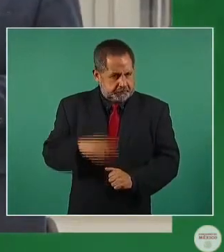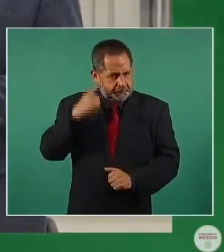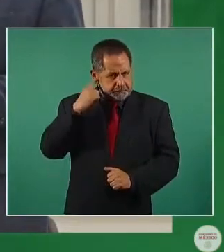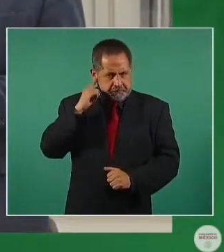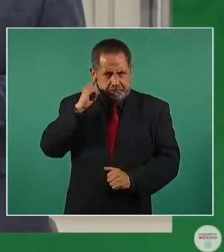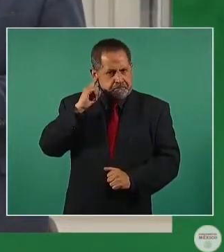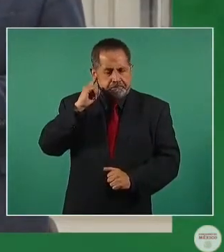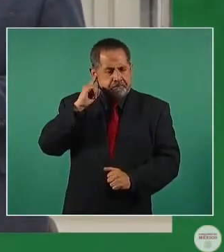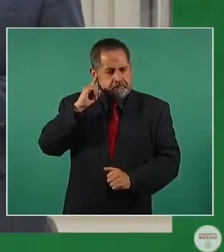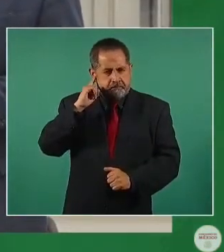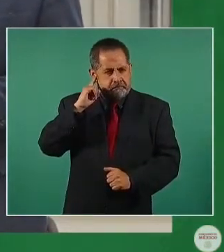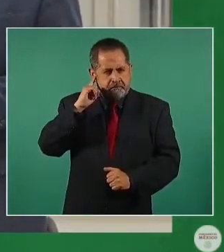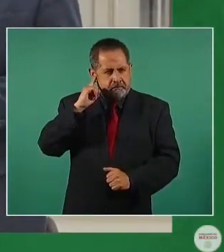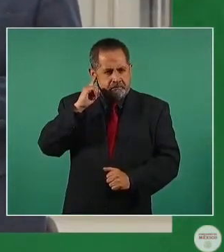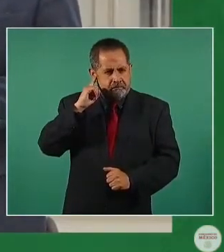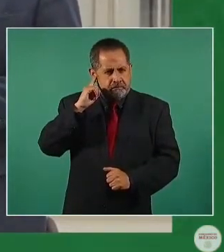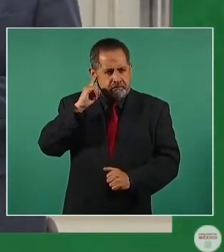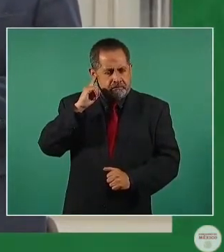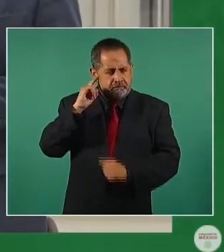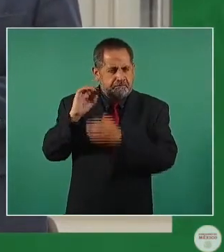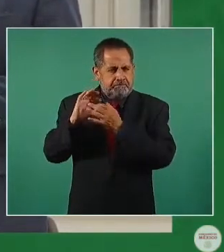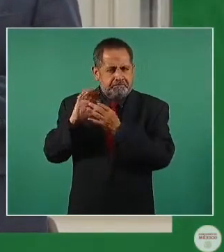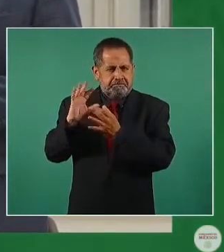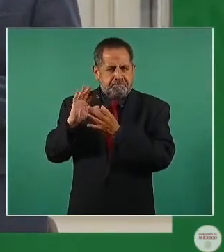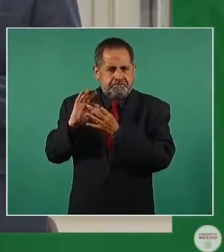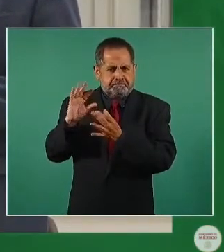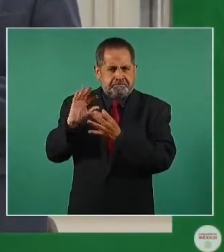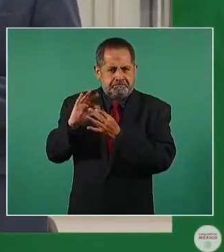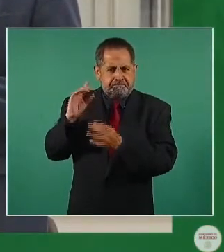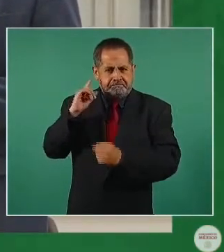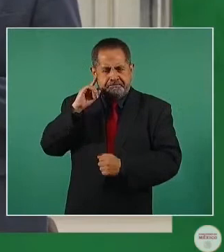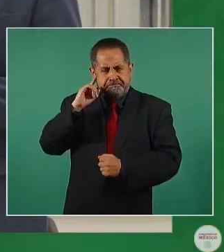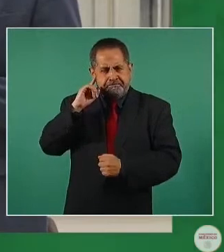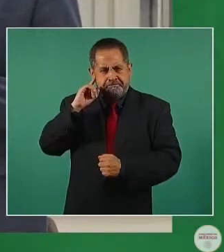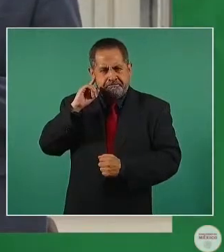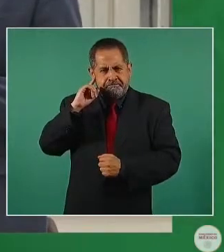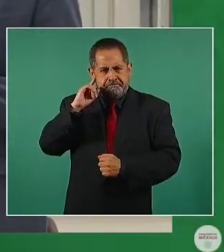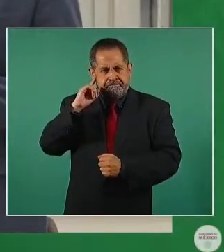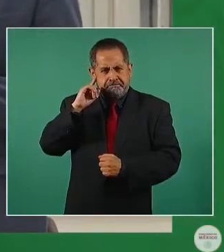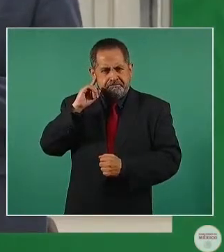los instructores, horas, no han dejado de atender